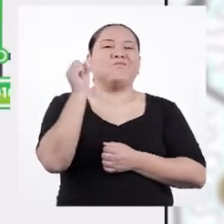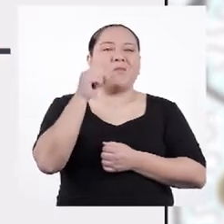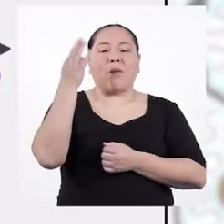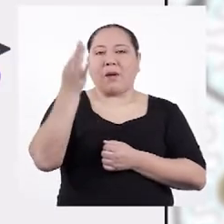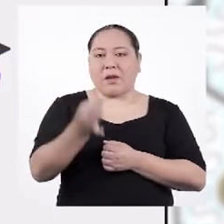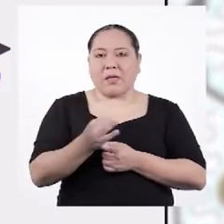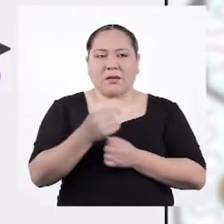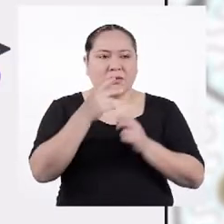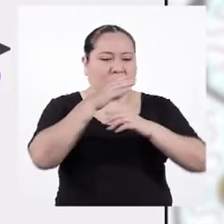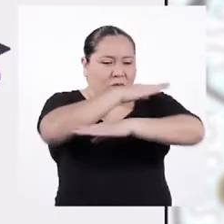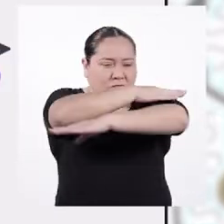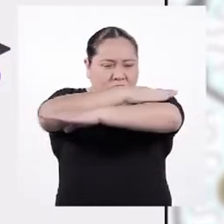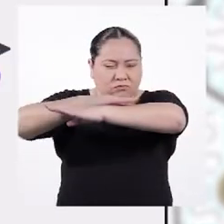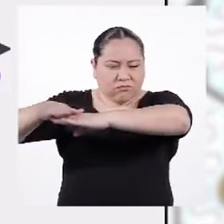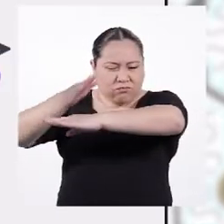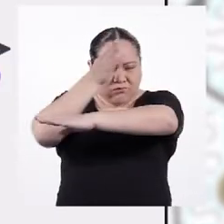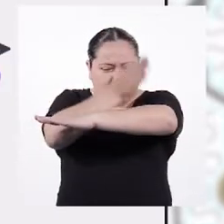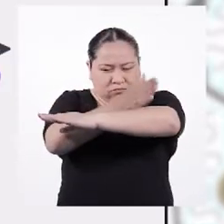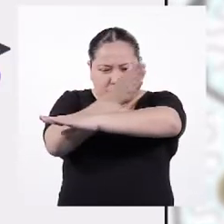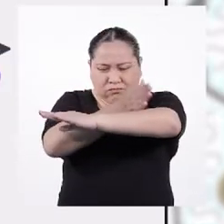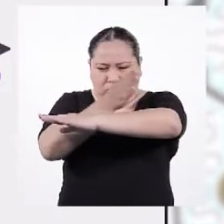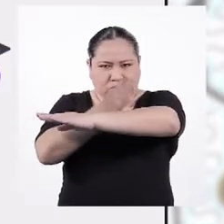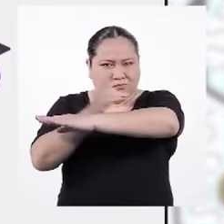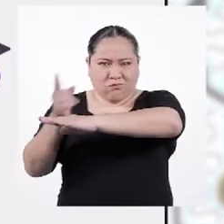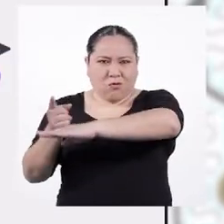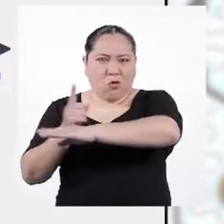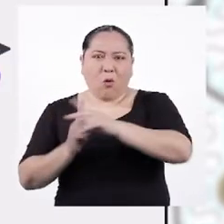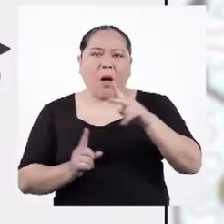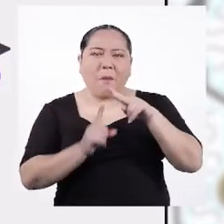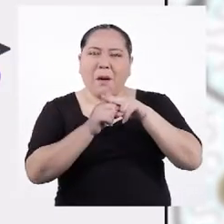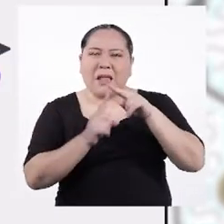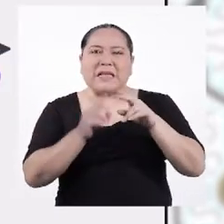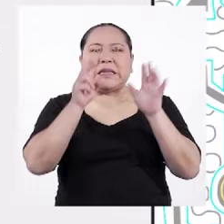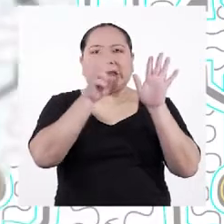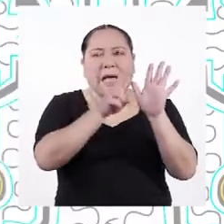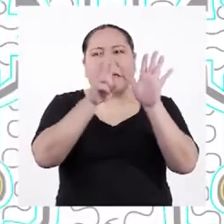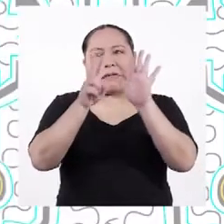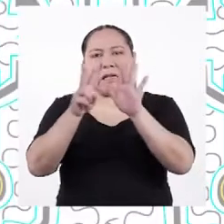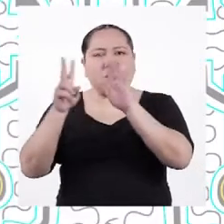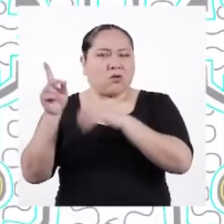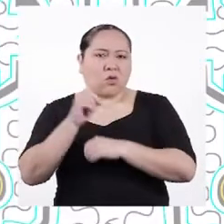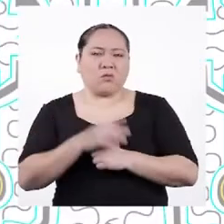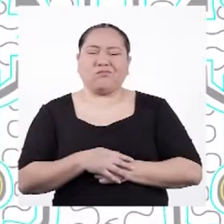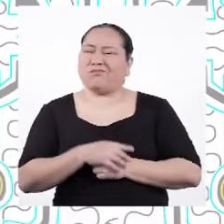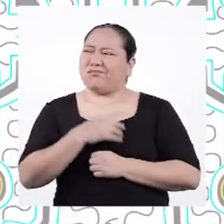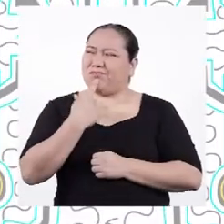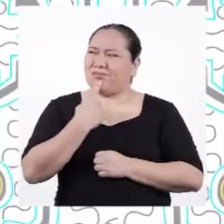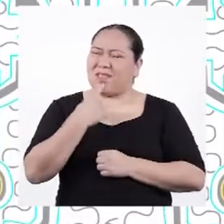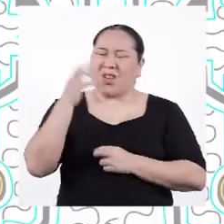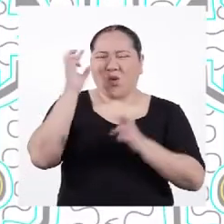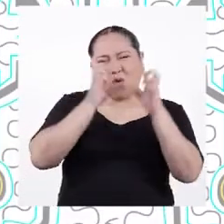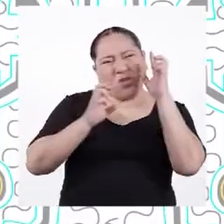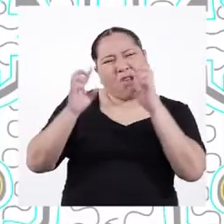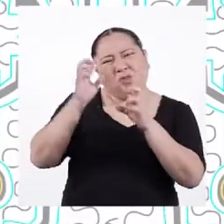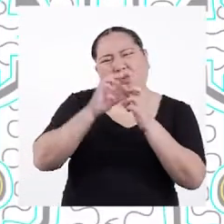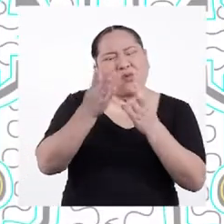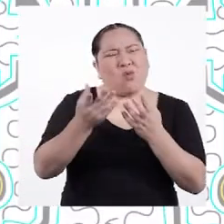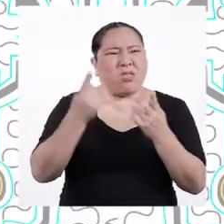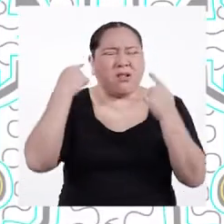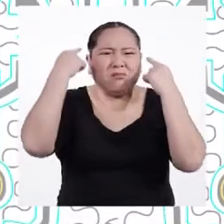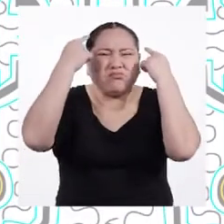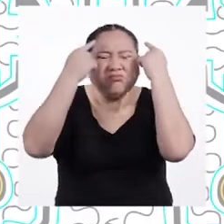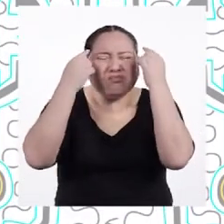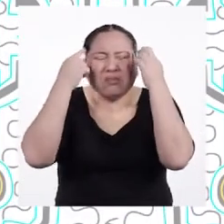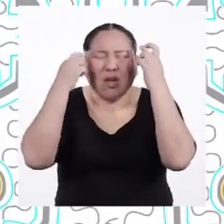miramos bien toda la línea, no hay regularidad cada 7 años. Yo tengo una duda que me está dando vueltas en